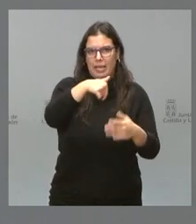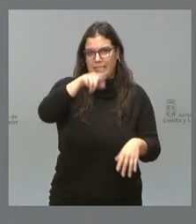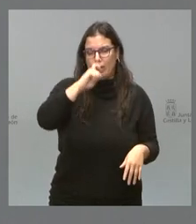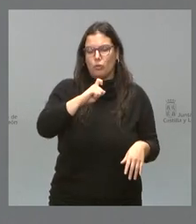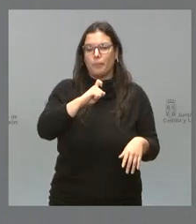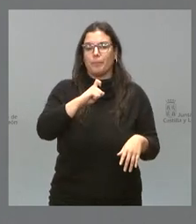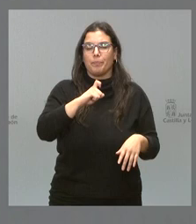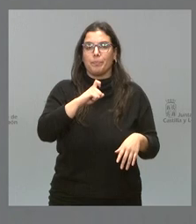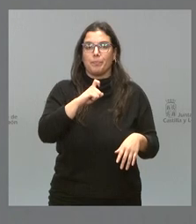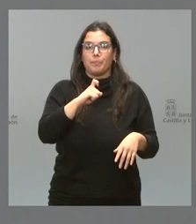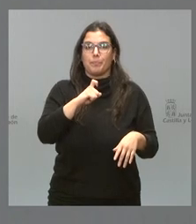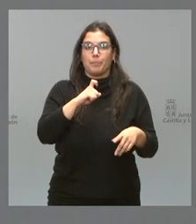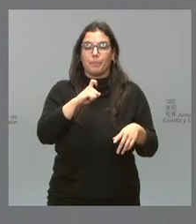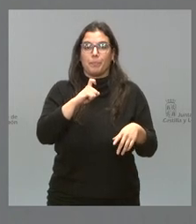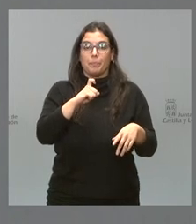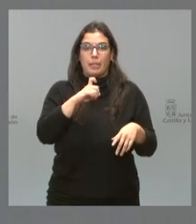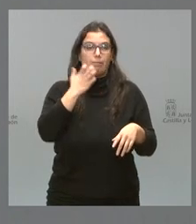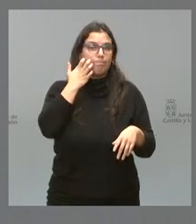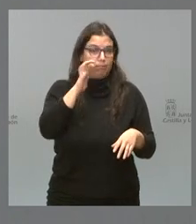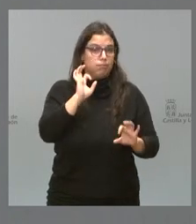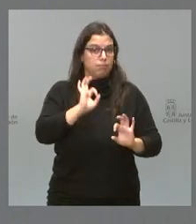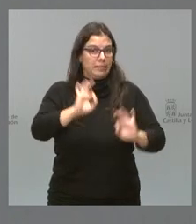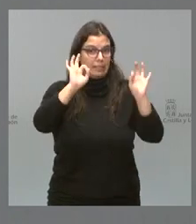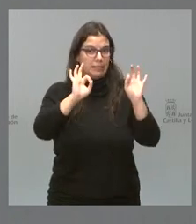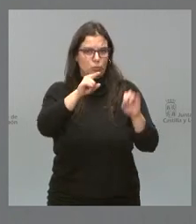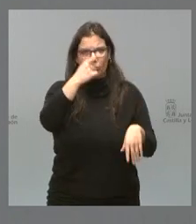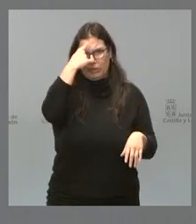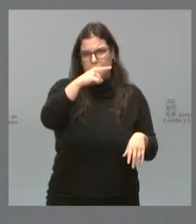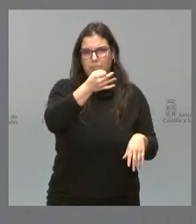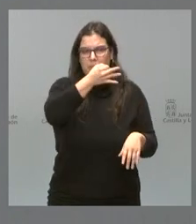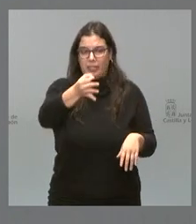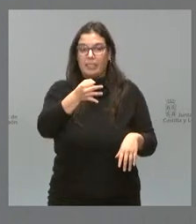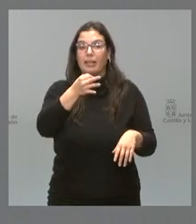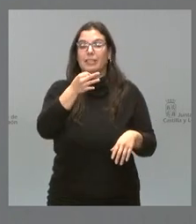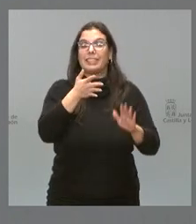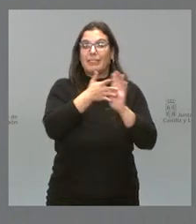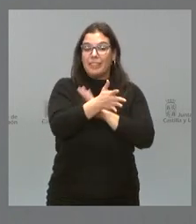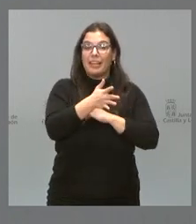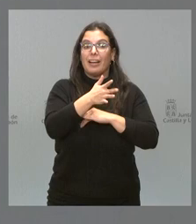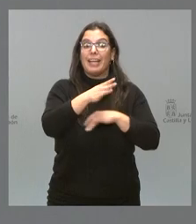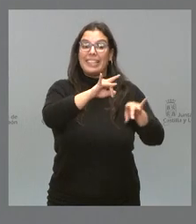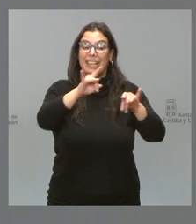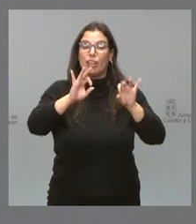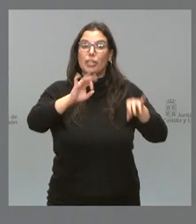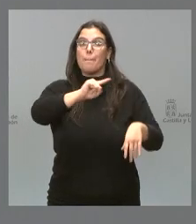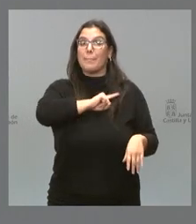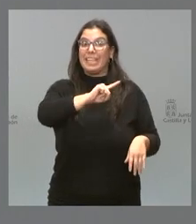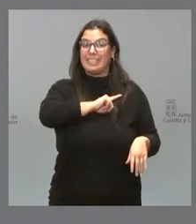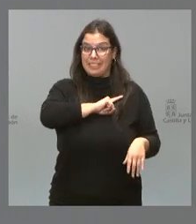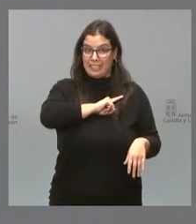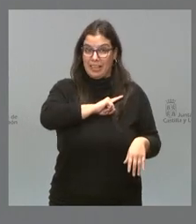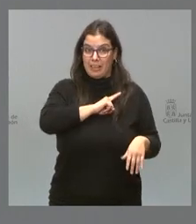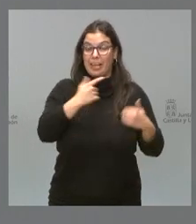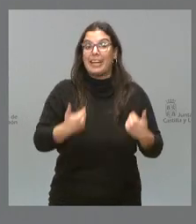termina tenía esa singularidad que usted conoce perfectamente que se produjo en unos terrenos militares y de competencia del